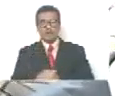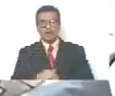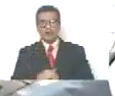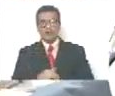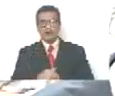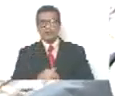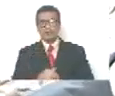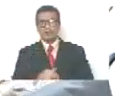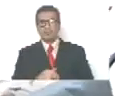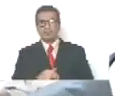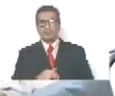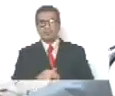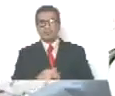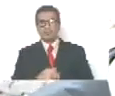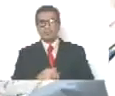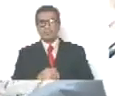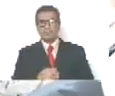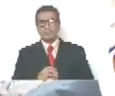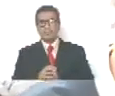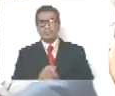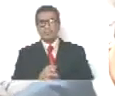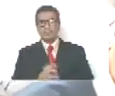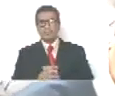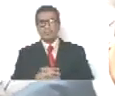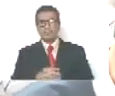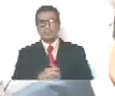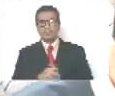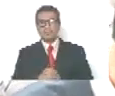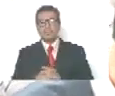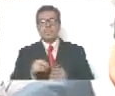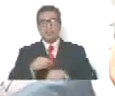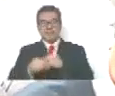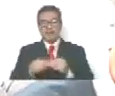este tributo, este homenaje a Prieto Figueroa sin hacer un comentario.